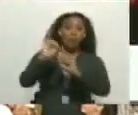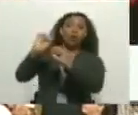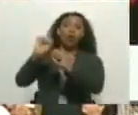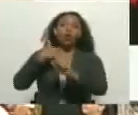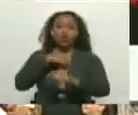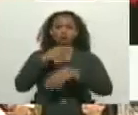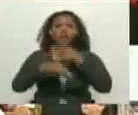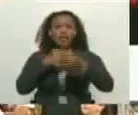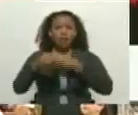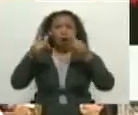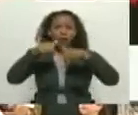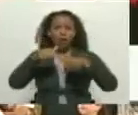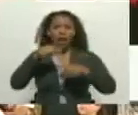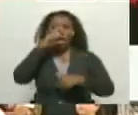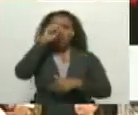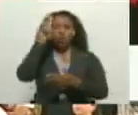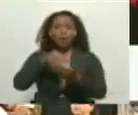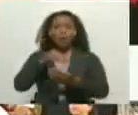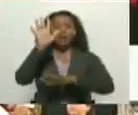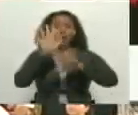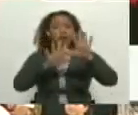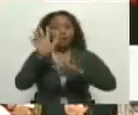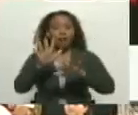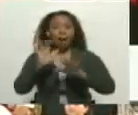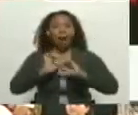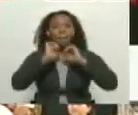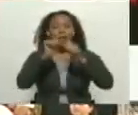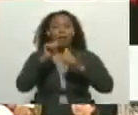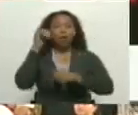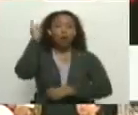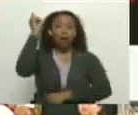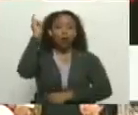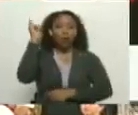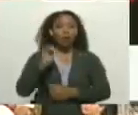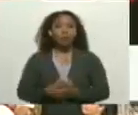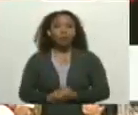una marcha aquí en el año 2015, le voy a decir,